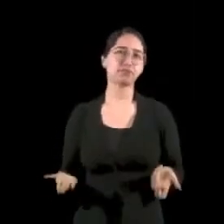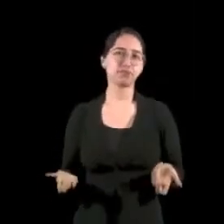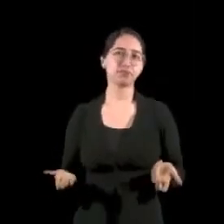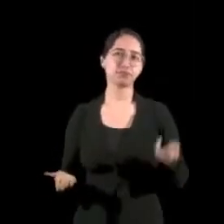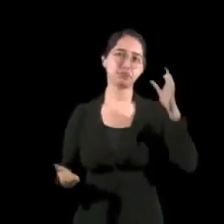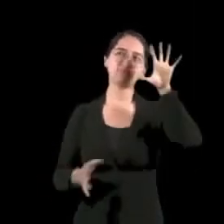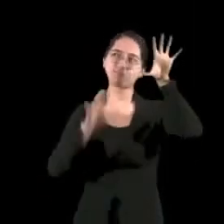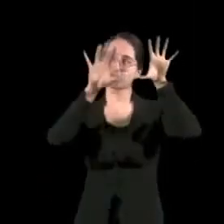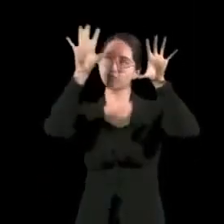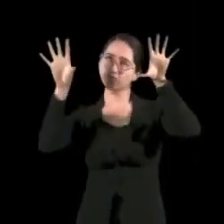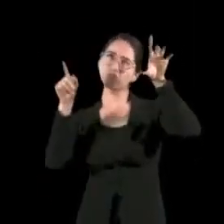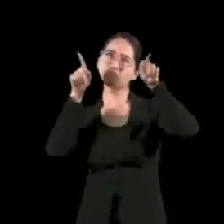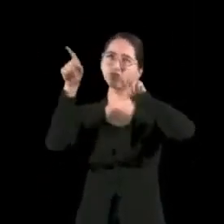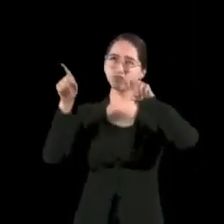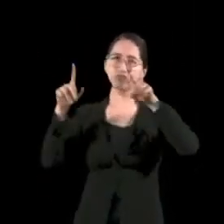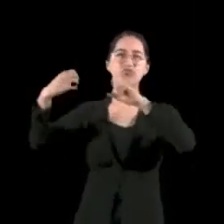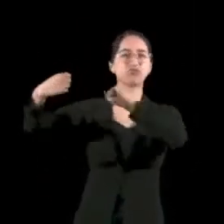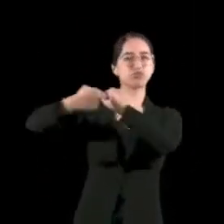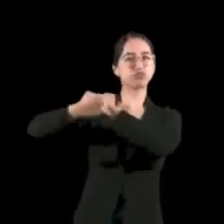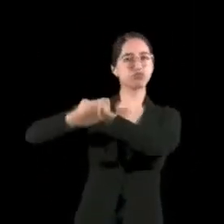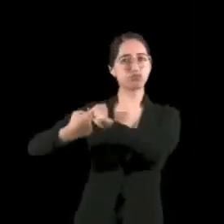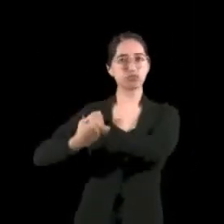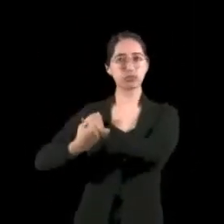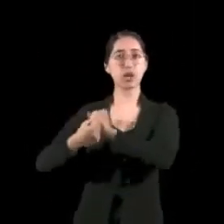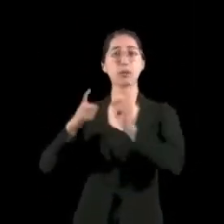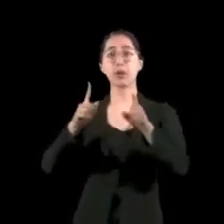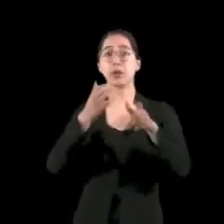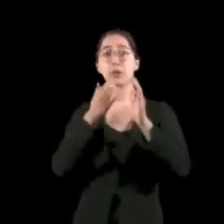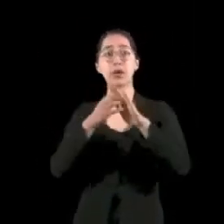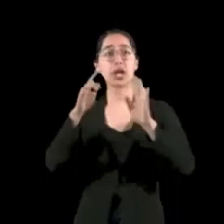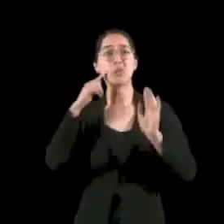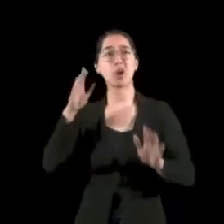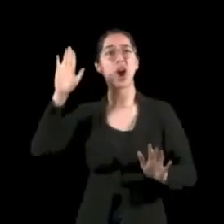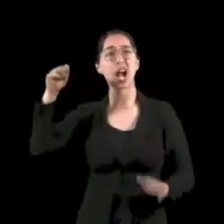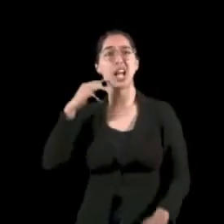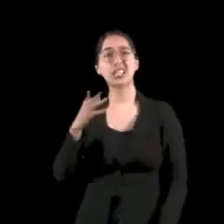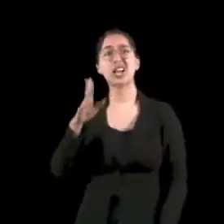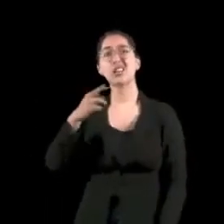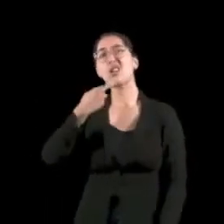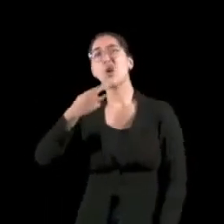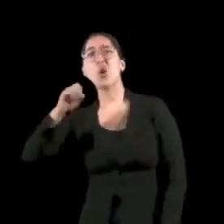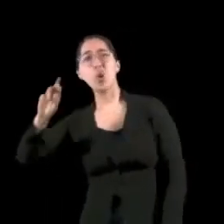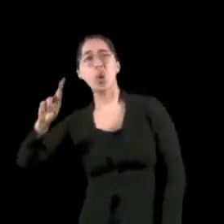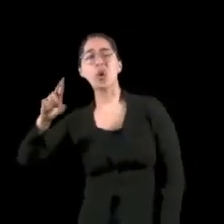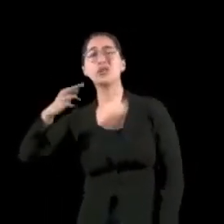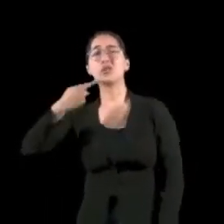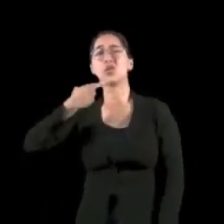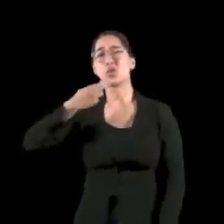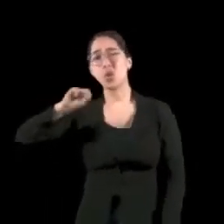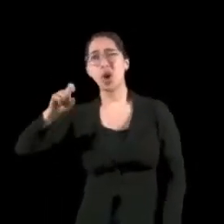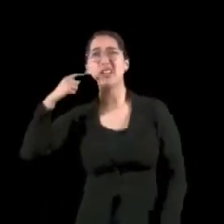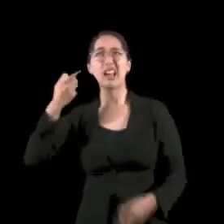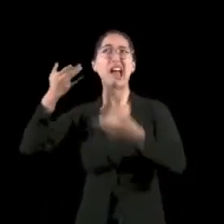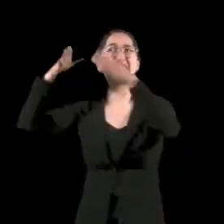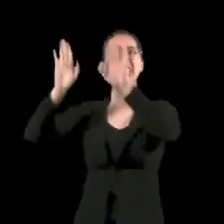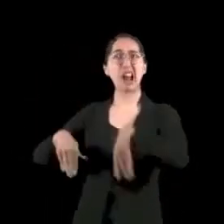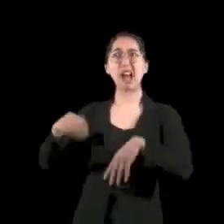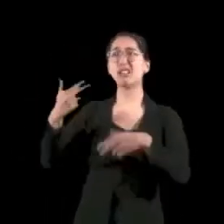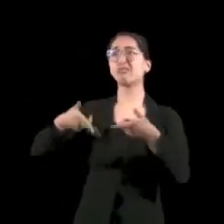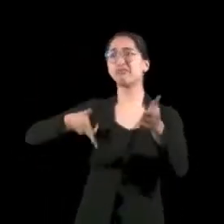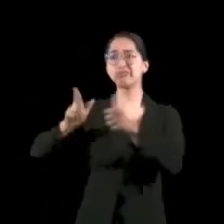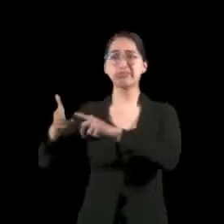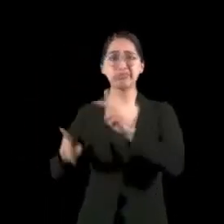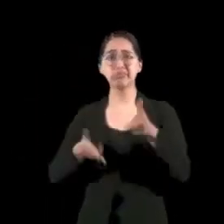cerraron las puertas. Eso es un mito, el cuento de que de Moscú nos llegaba el oro, el cuento que desde Cuba nos mandaban